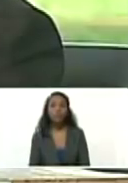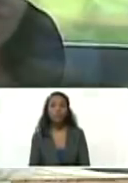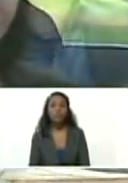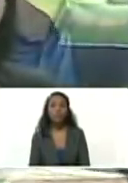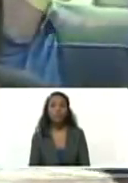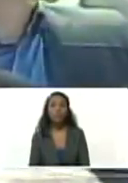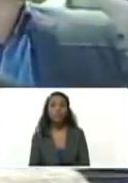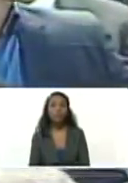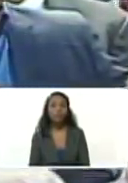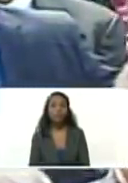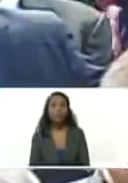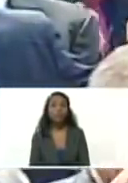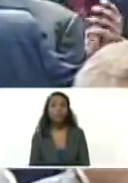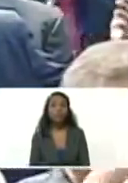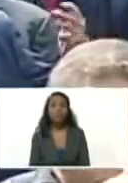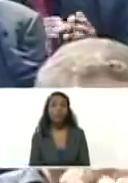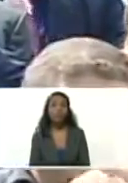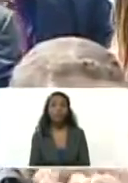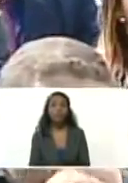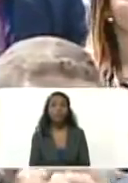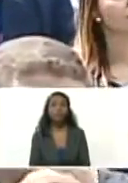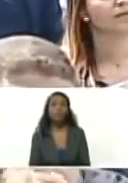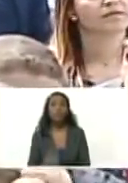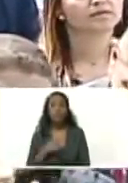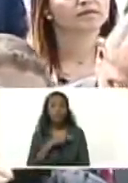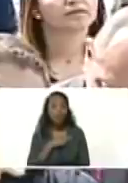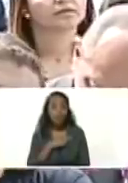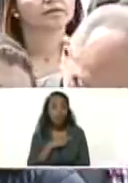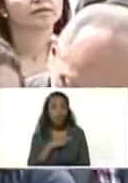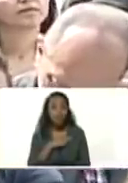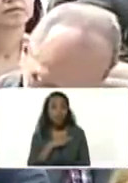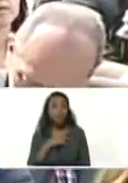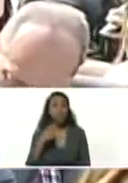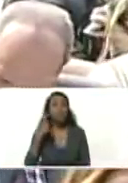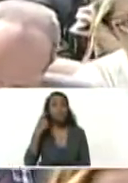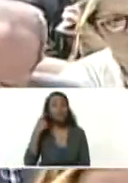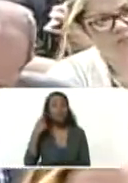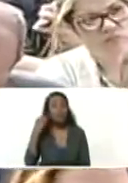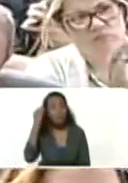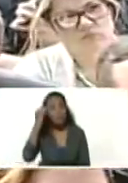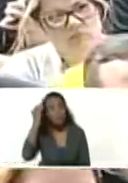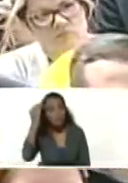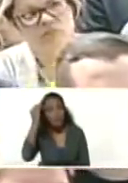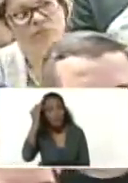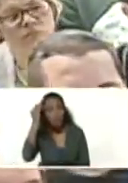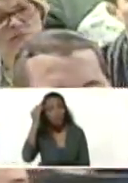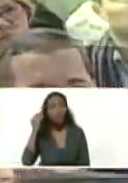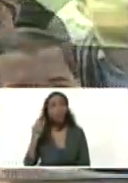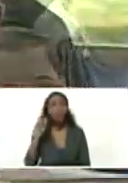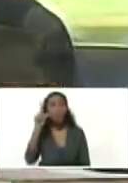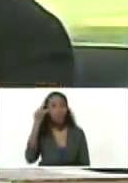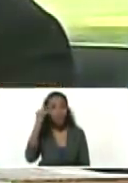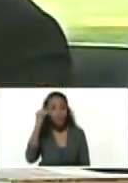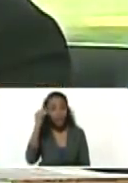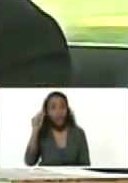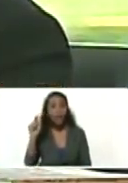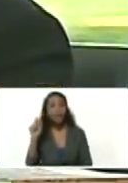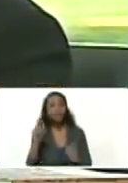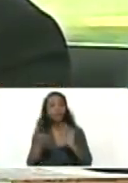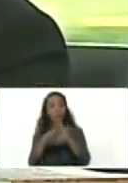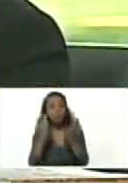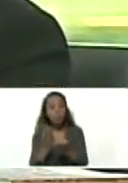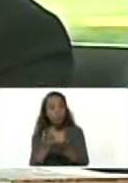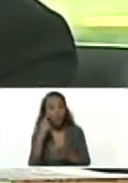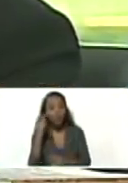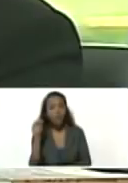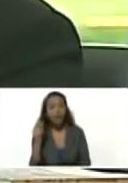Y hemos considerado honrar la memoria de un pastor insigne de talla mundial, como es la figura del